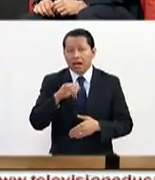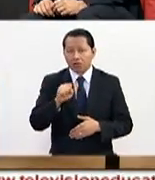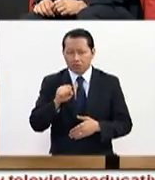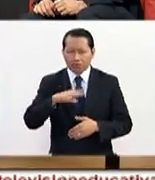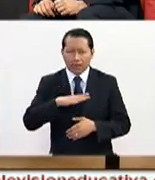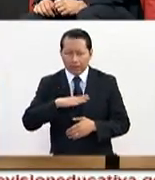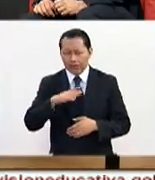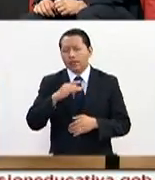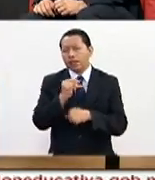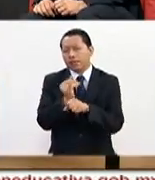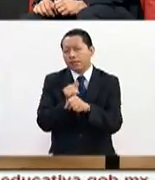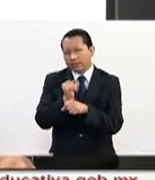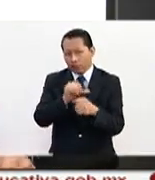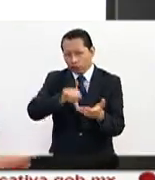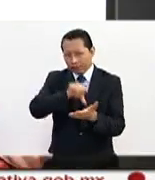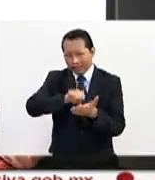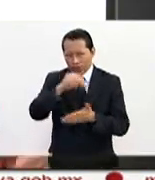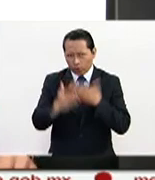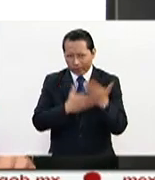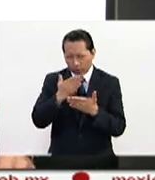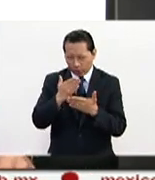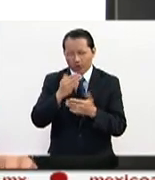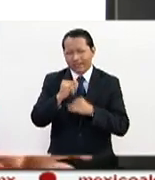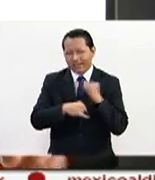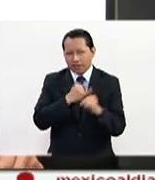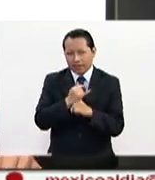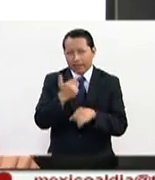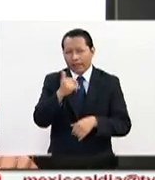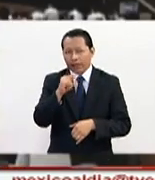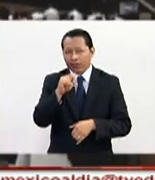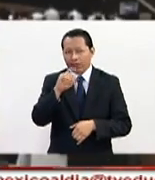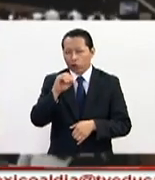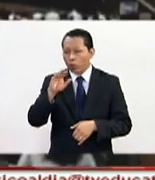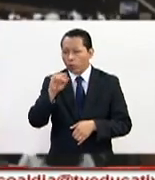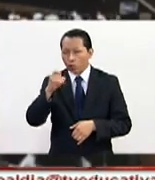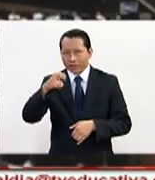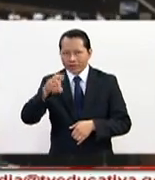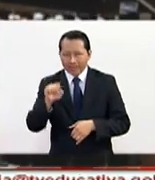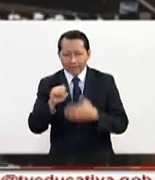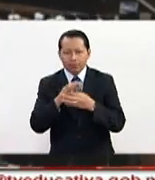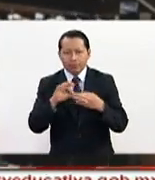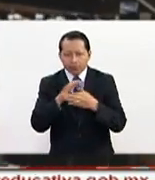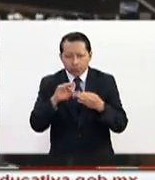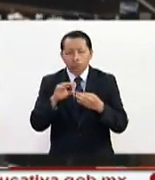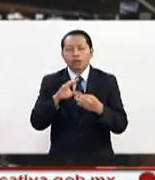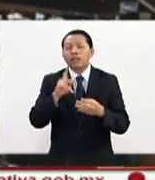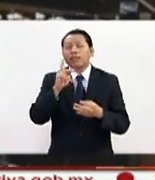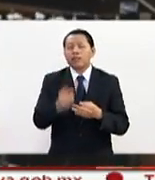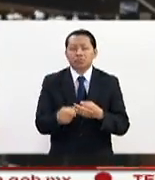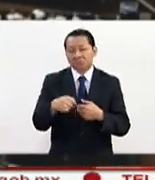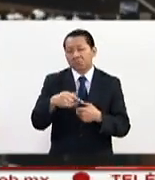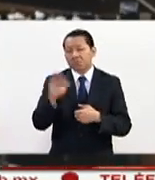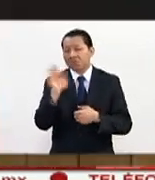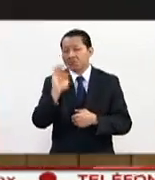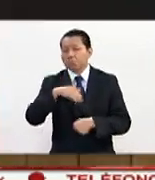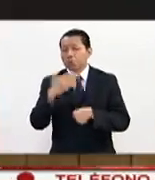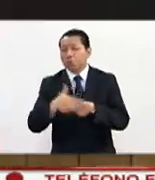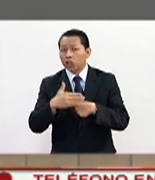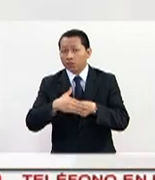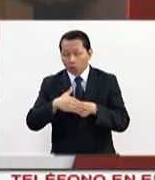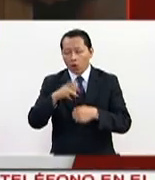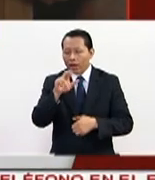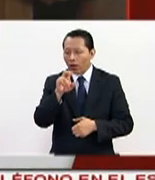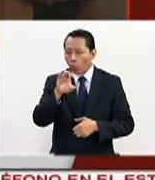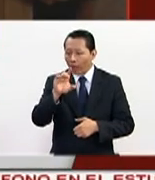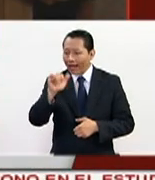Noricumbo, investigador del Centro de Estudios Internacionales Gilberto Bosques, nos habló sobre la conclusión del mandato de Raúl Castro en